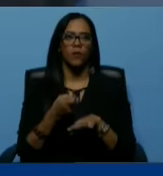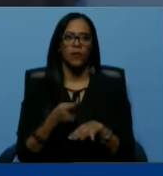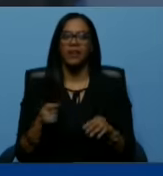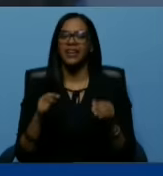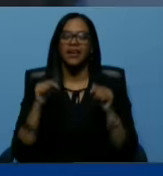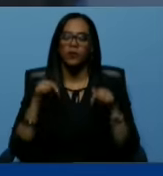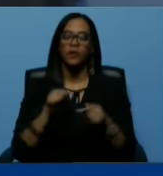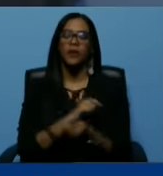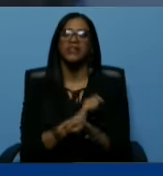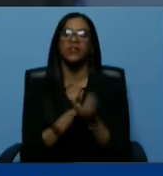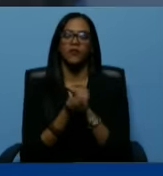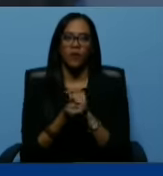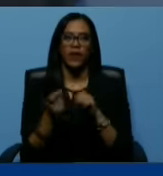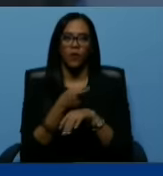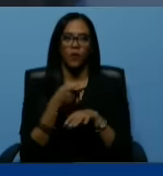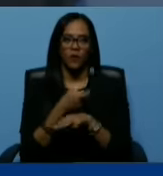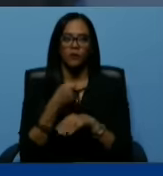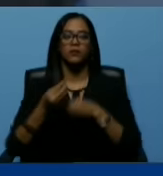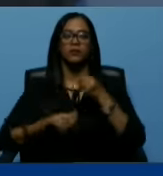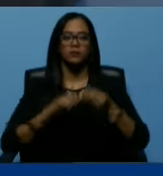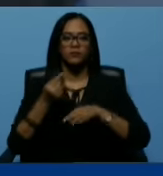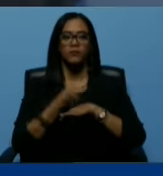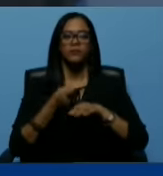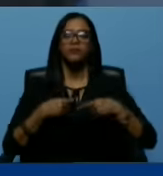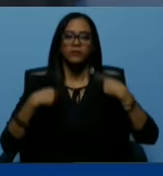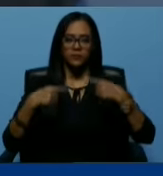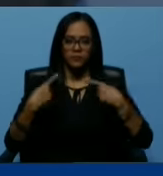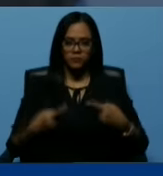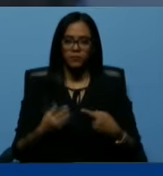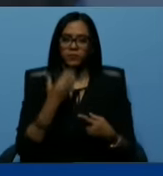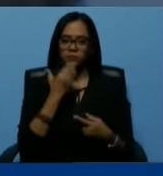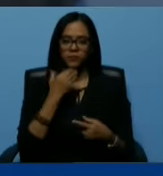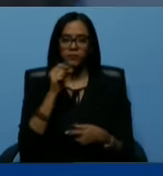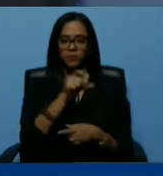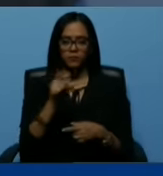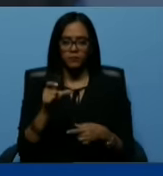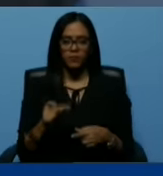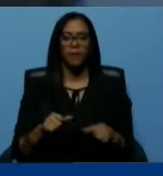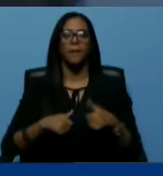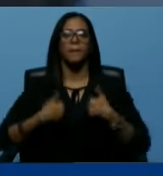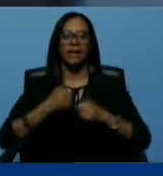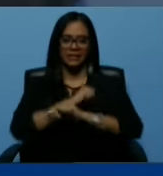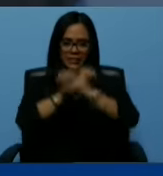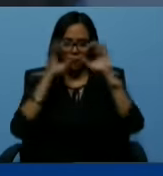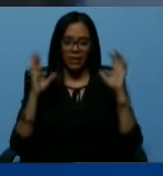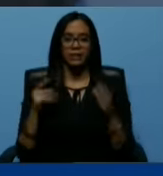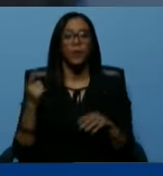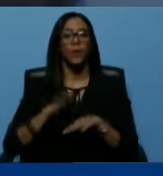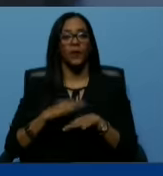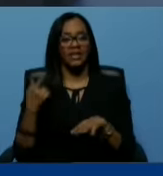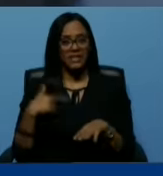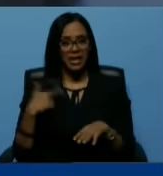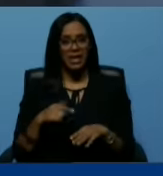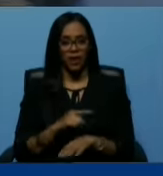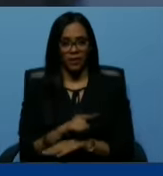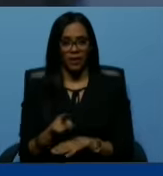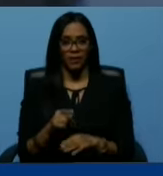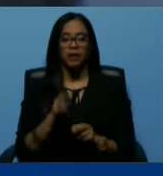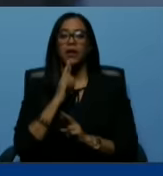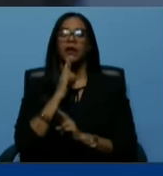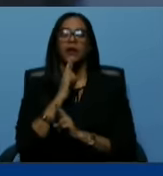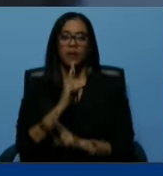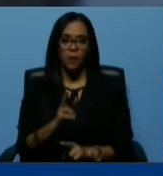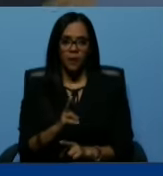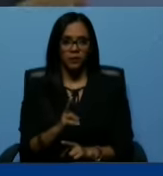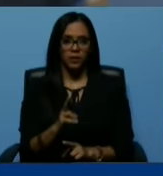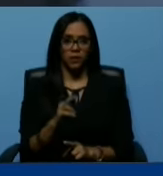es para transformar el gobierno, para hacer un gobierno popular, cercano a la gente, más transparente, porque tiene la obligación de rendir cuentas no